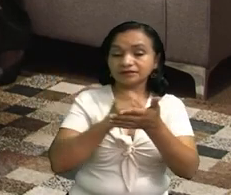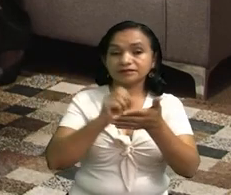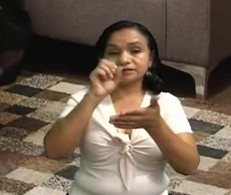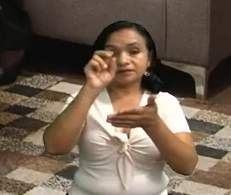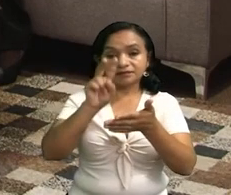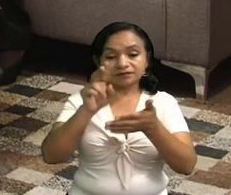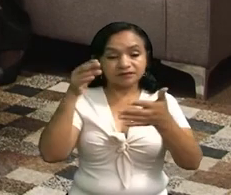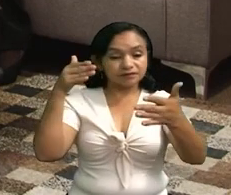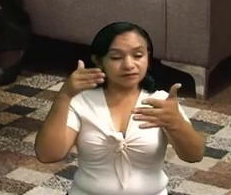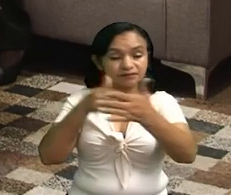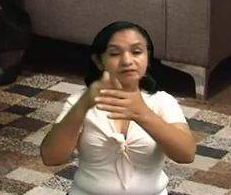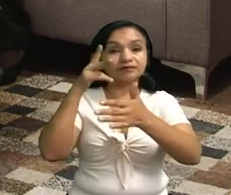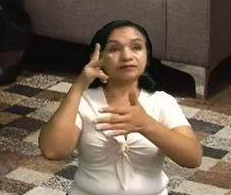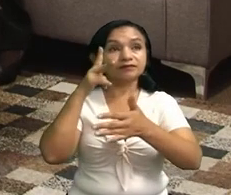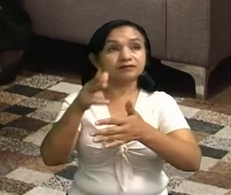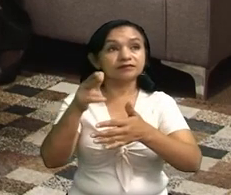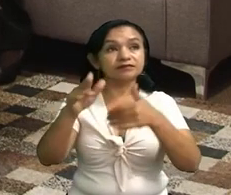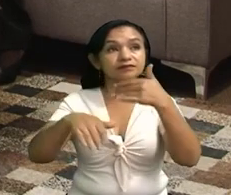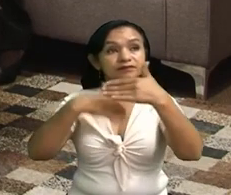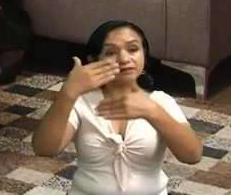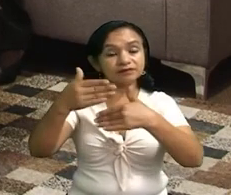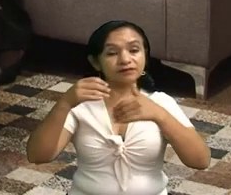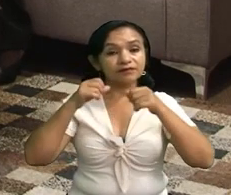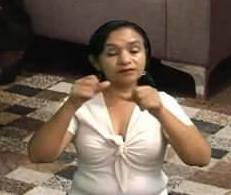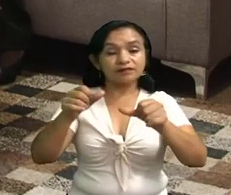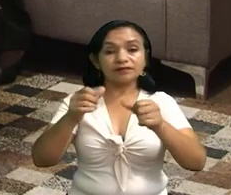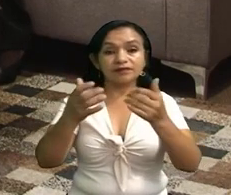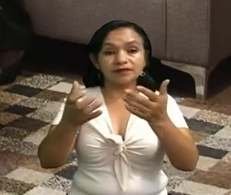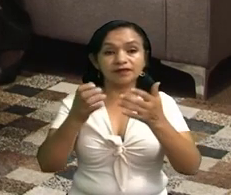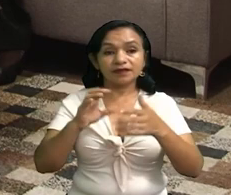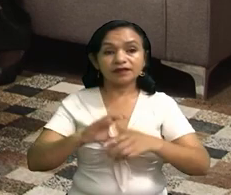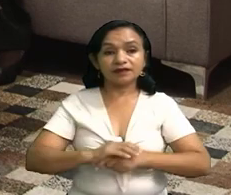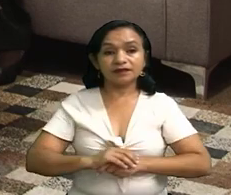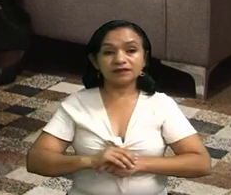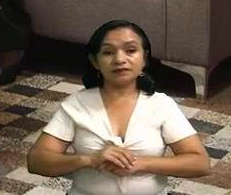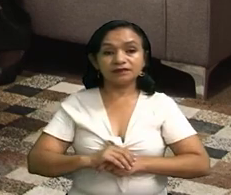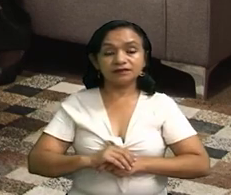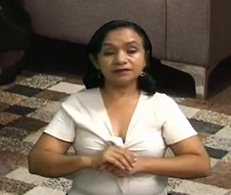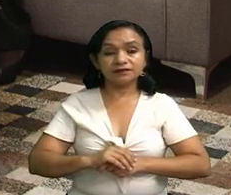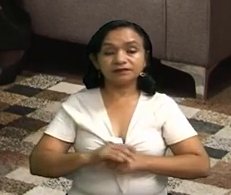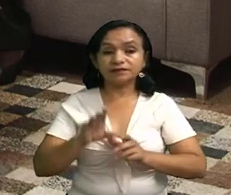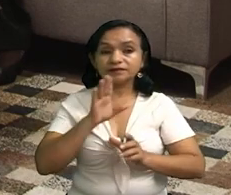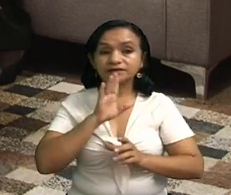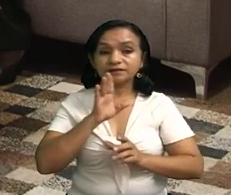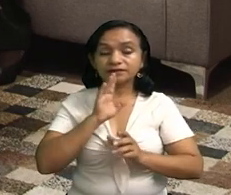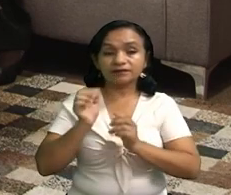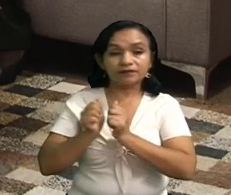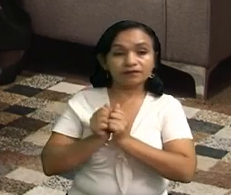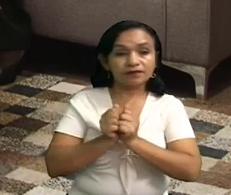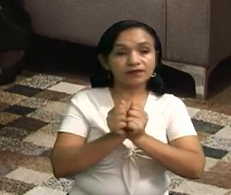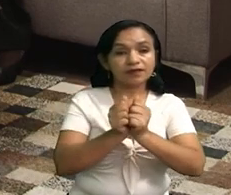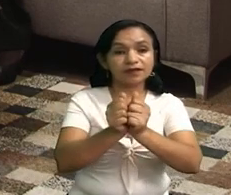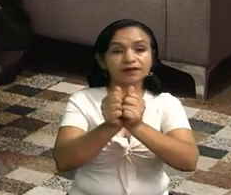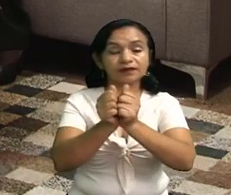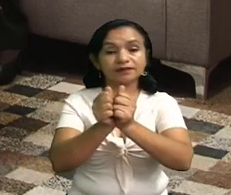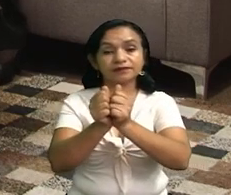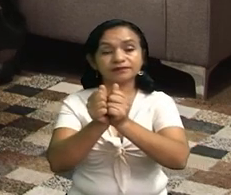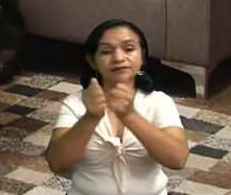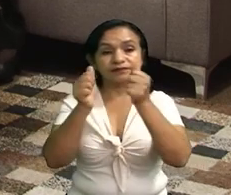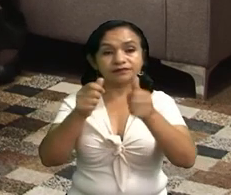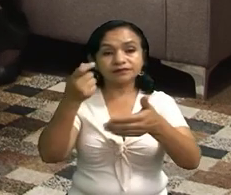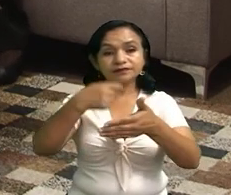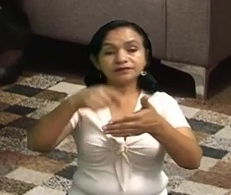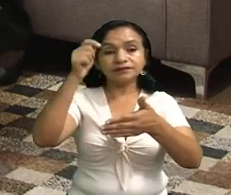hacer una nueva pausa, pero al volver quisiera que, si bien es cierto, usted nos acompaña para conversar sobre este convenio,